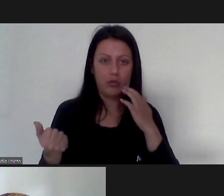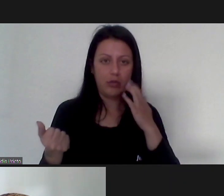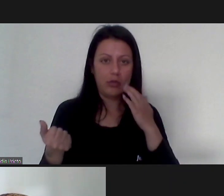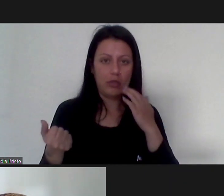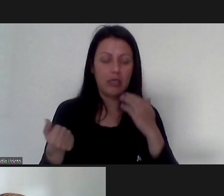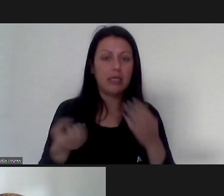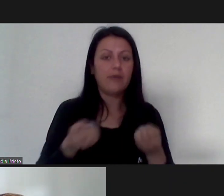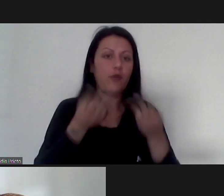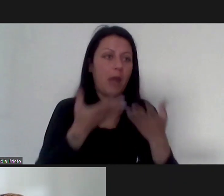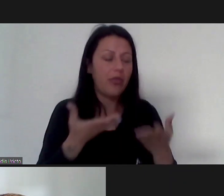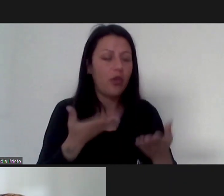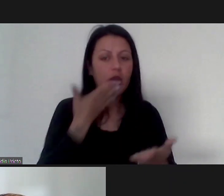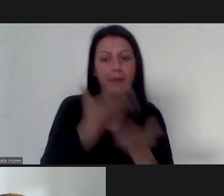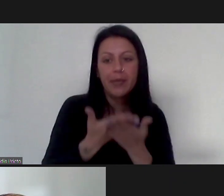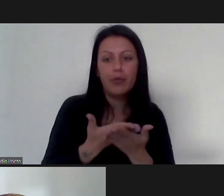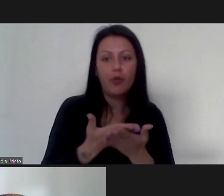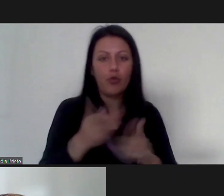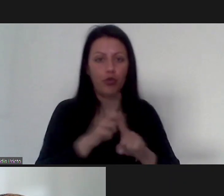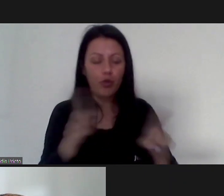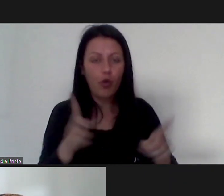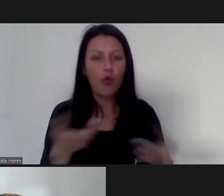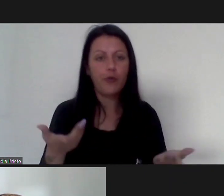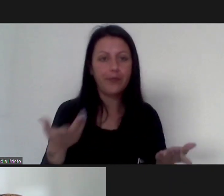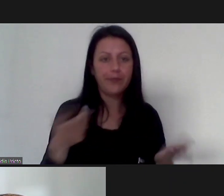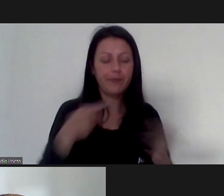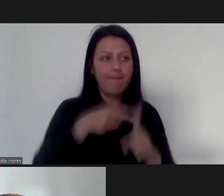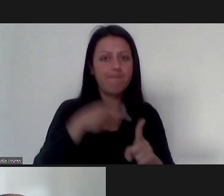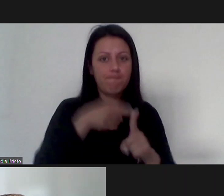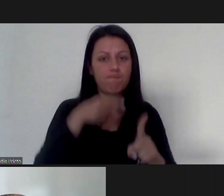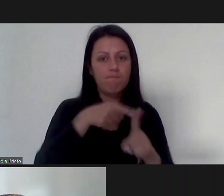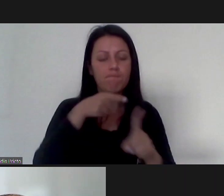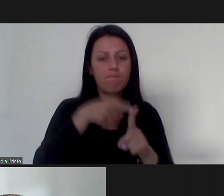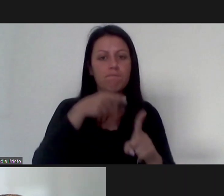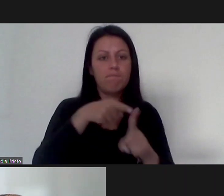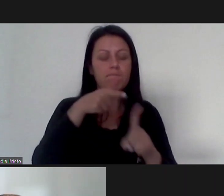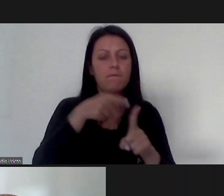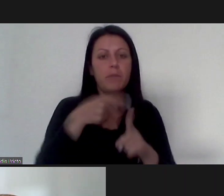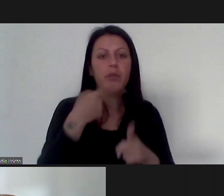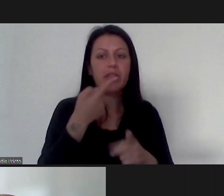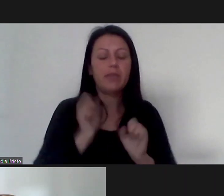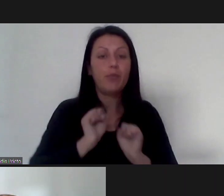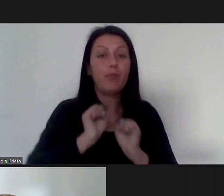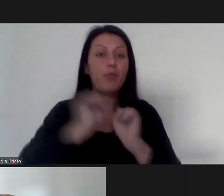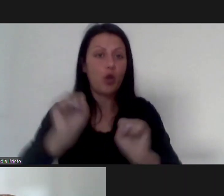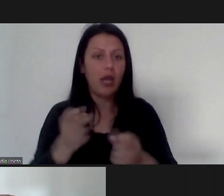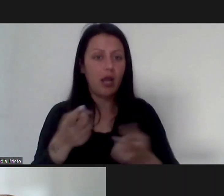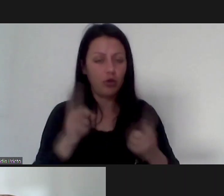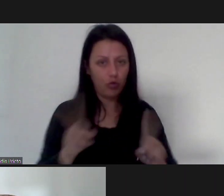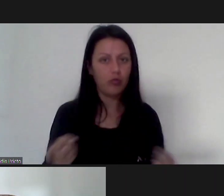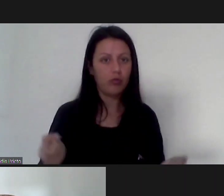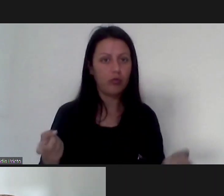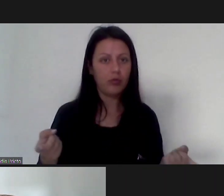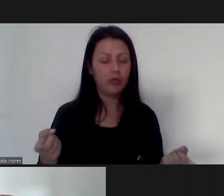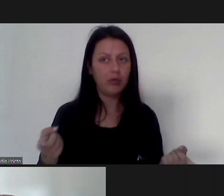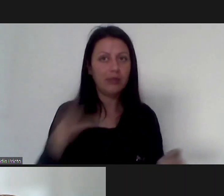pido o lo que estoy pidiendo. Y me estoy empeñando, pues es que se me va a decir que no se me va a bloquear, porque un problema de salud mental no lo tenga, no tengo